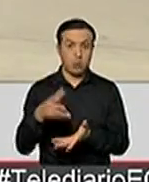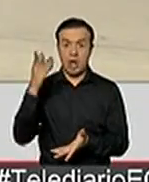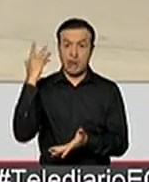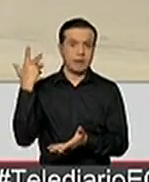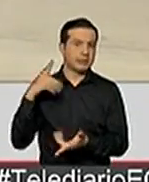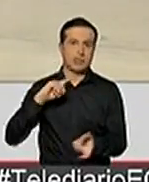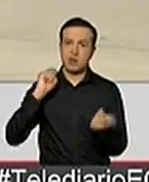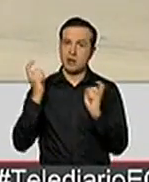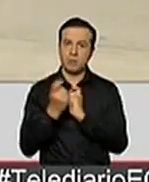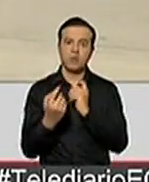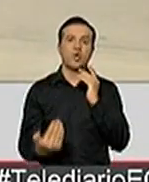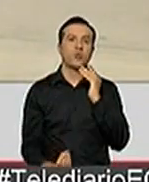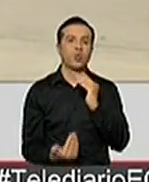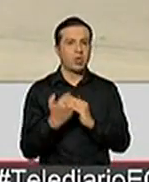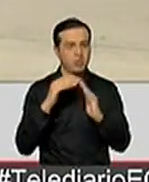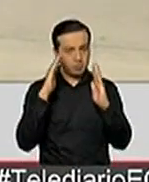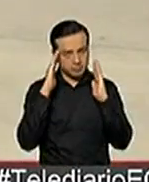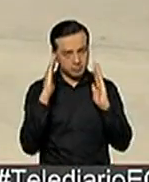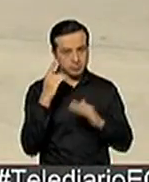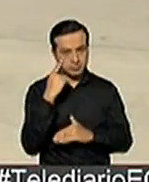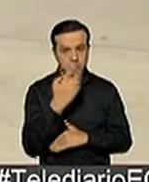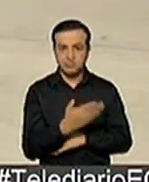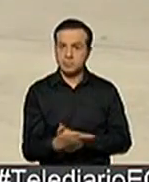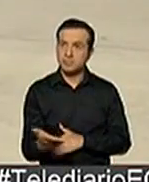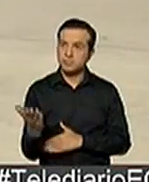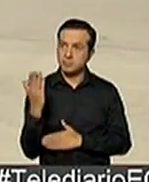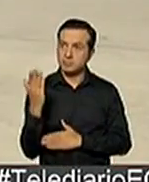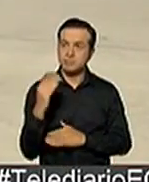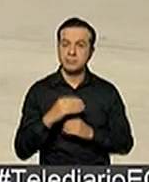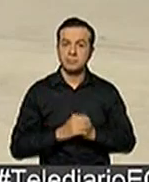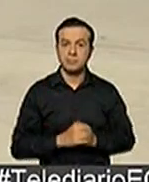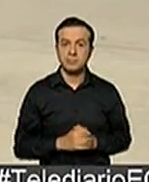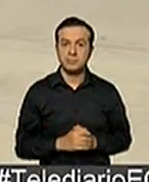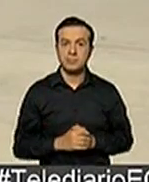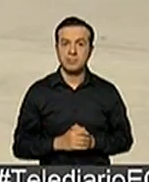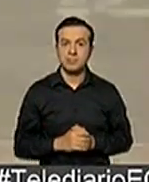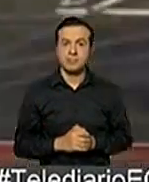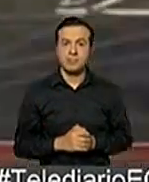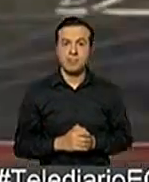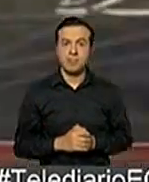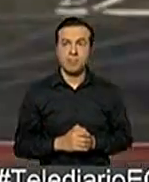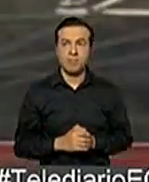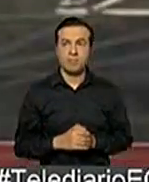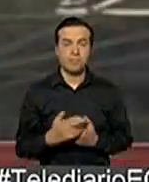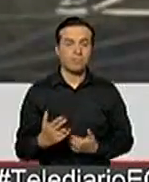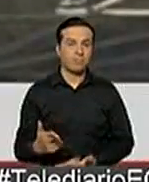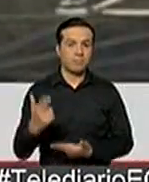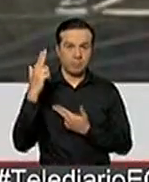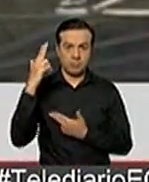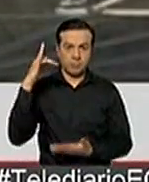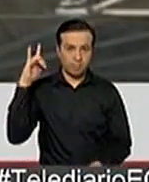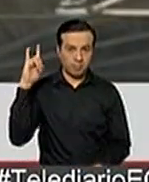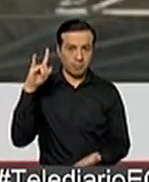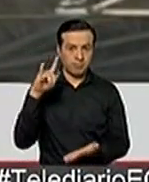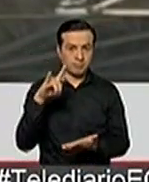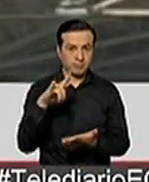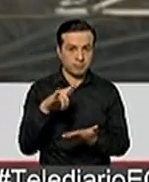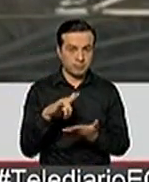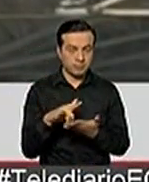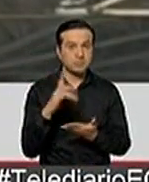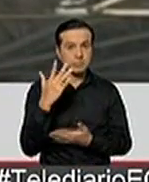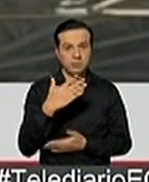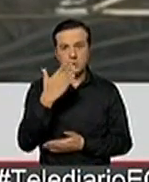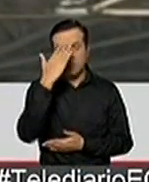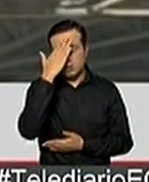anterior. Escuchemos lo que dijo justamente el comandante de la FAE. La Fuerza Aérea, consciente de la